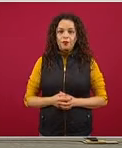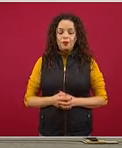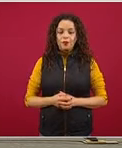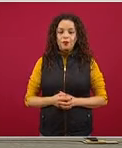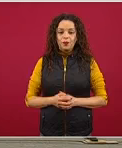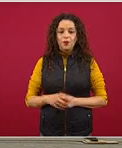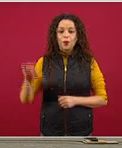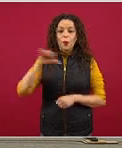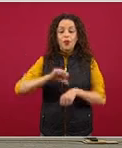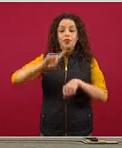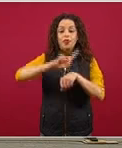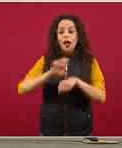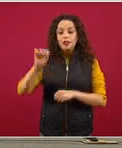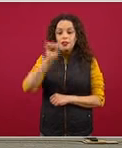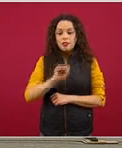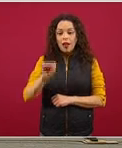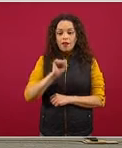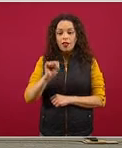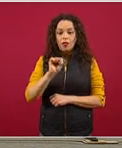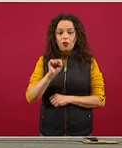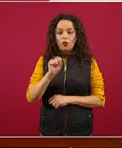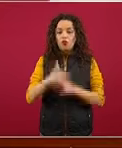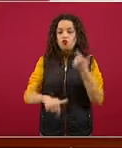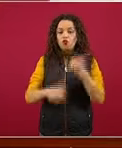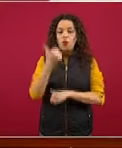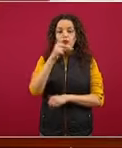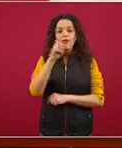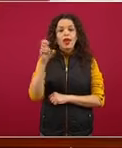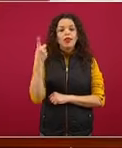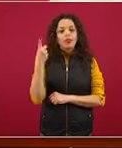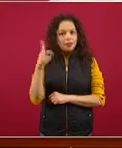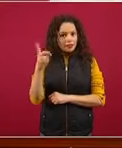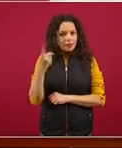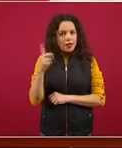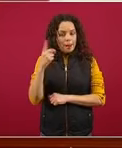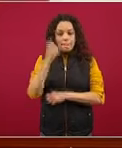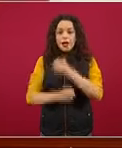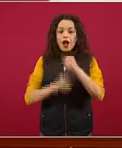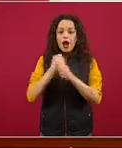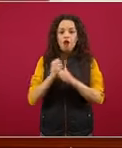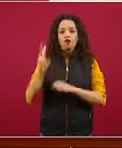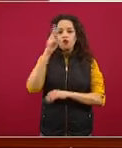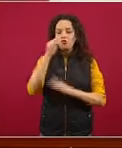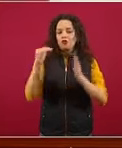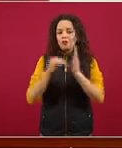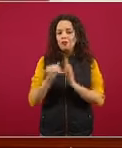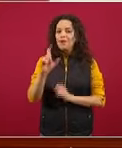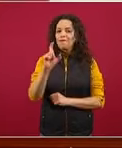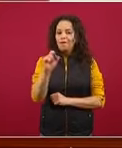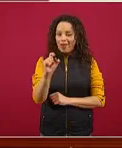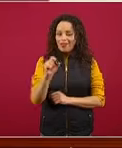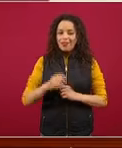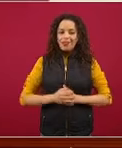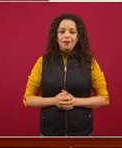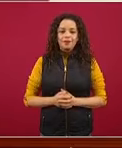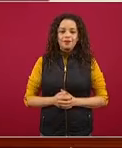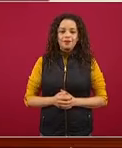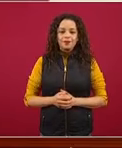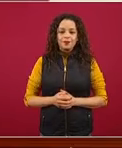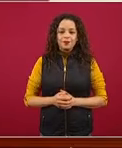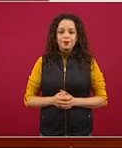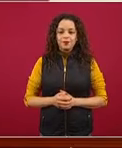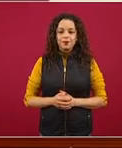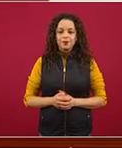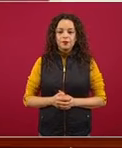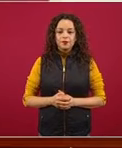Hoy es sábado 12 de diciembre del 2020 y estamos